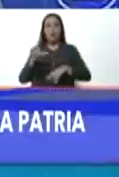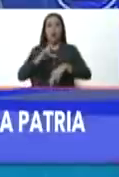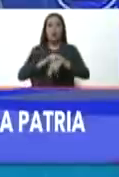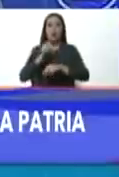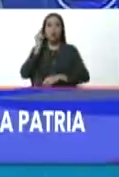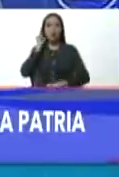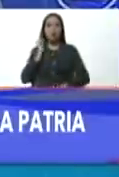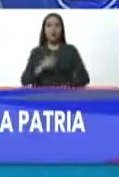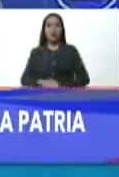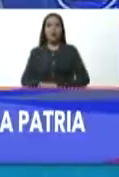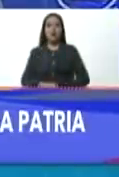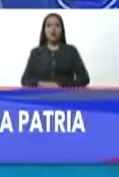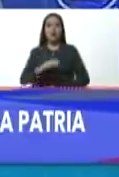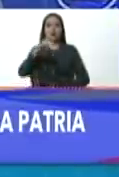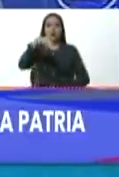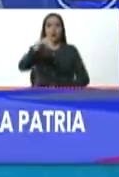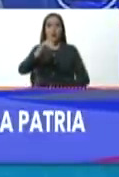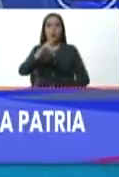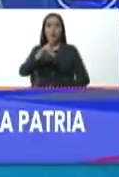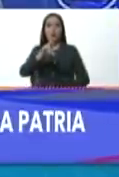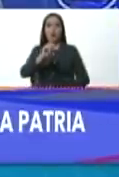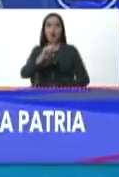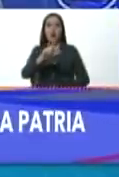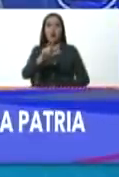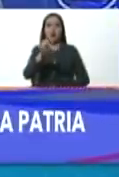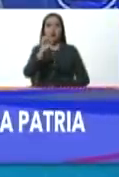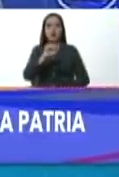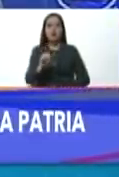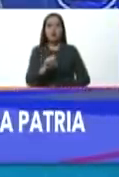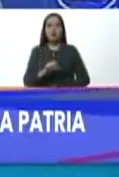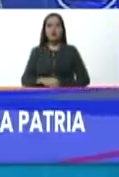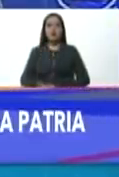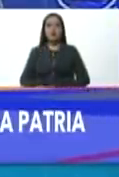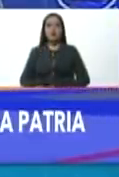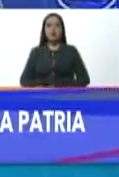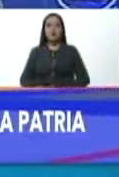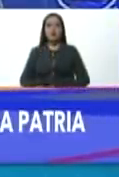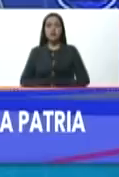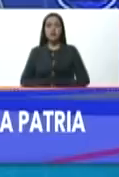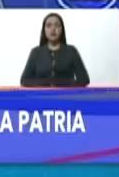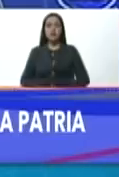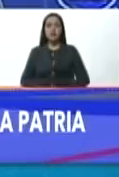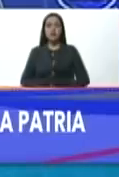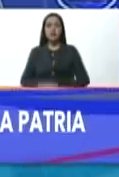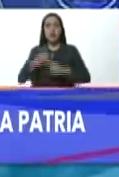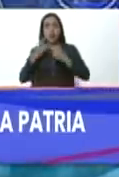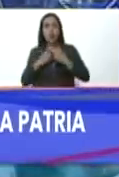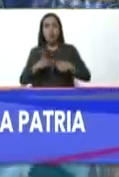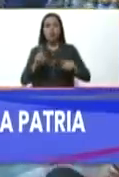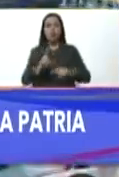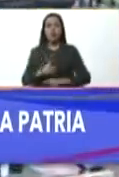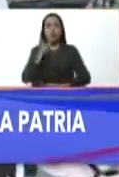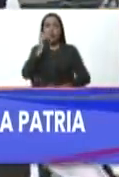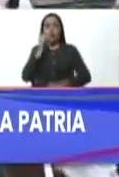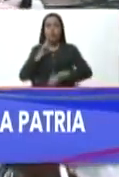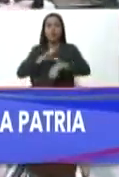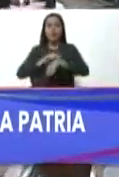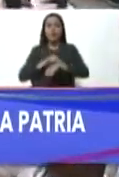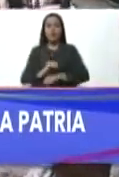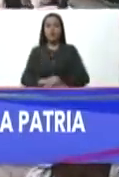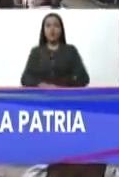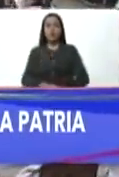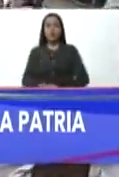Cecilia Morales de Mavares, y del doctor Pedro